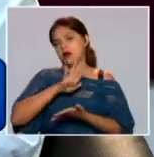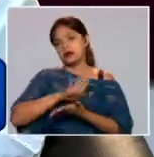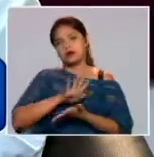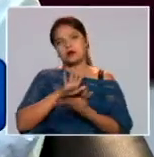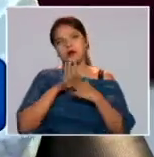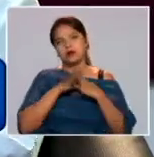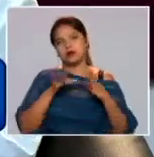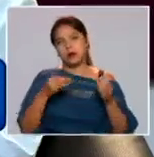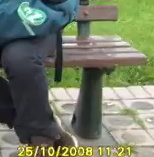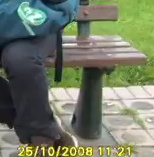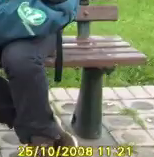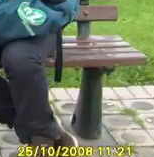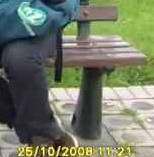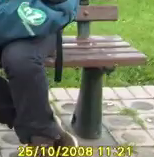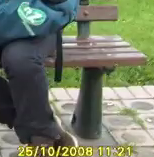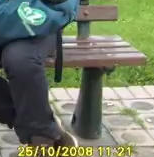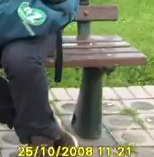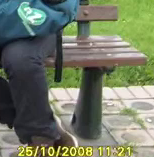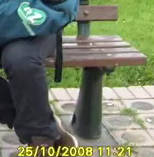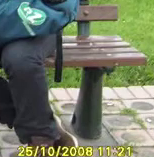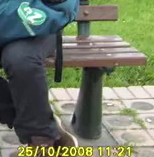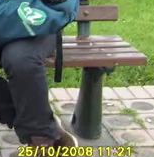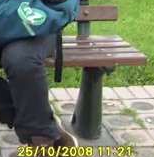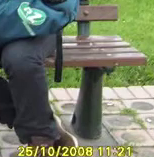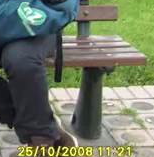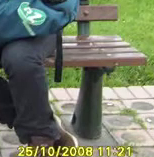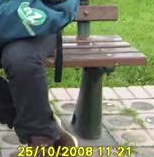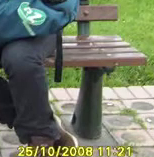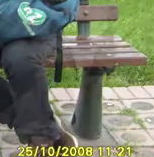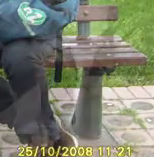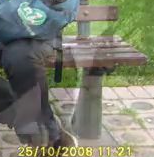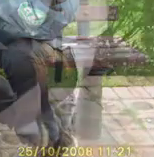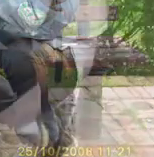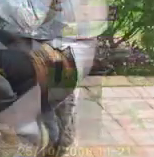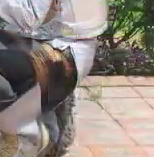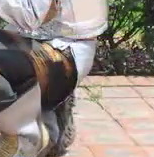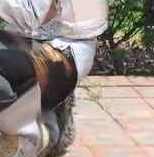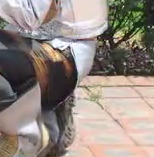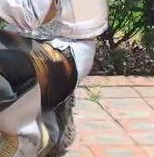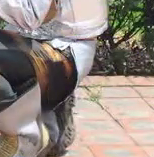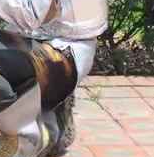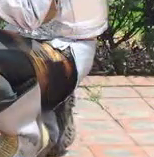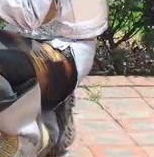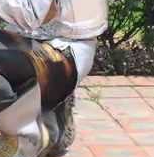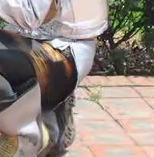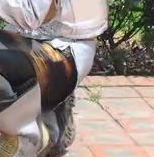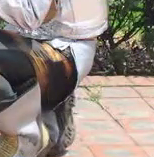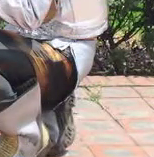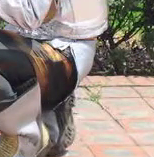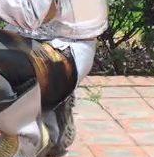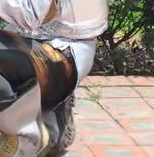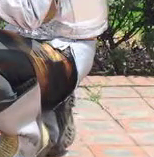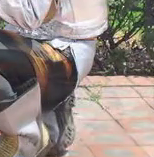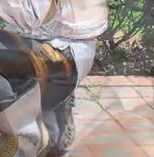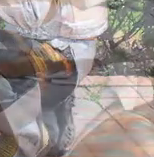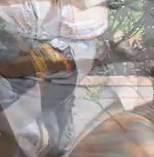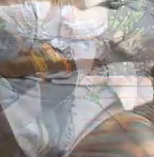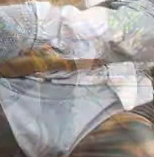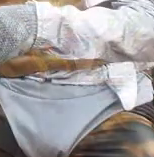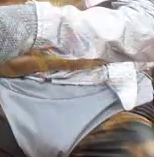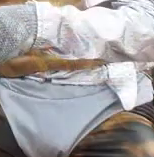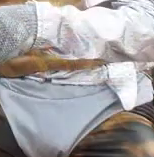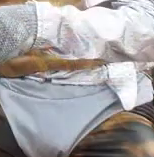aportamos a los chicos y el apoyo de los padres sobre todo que las comunidades se acercan al trabajo de